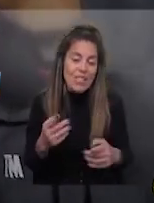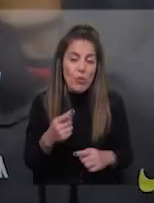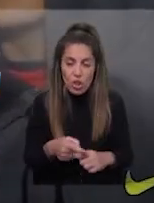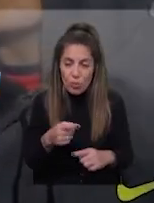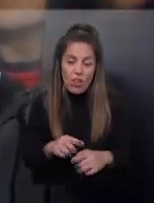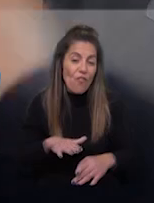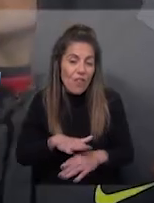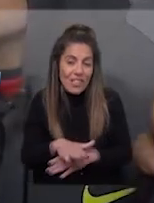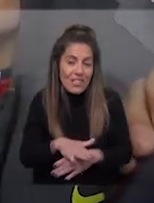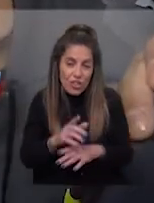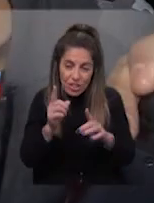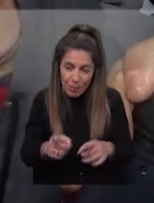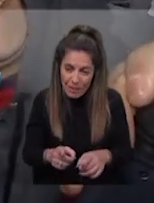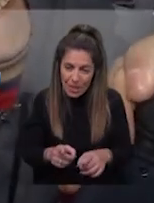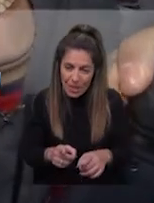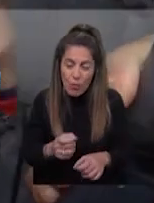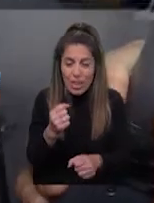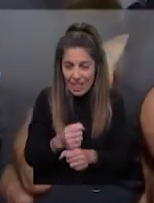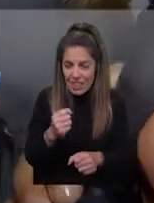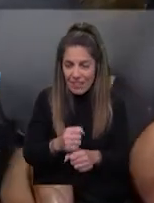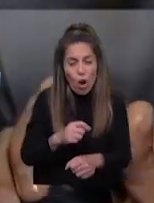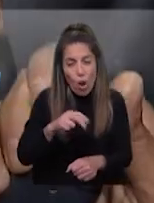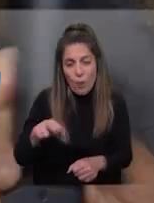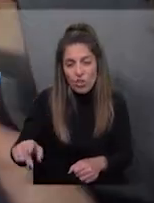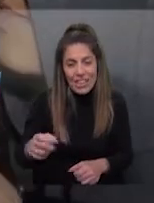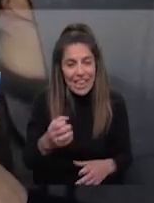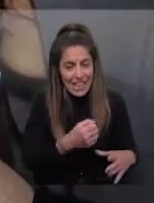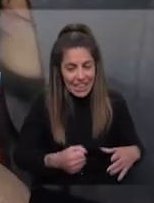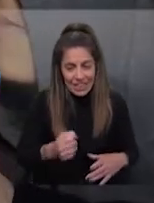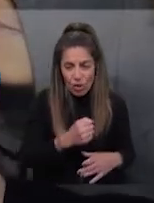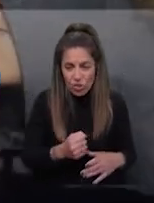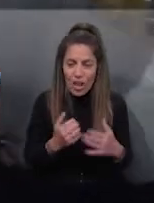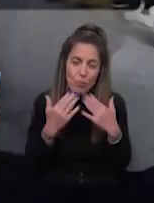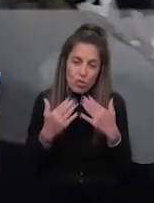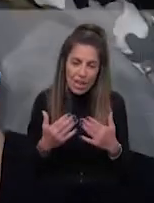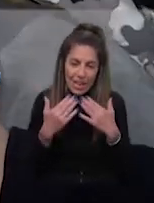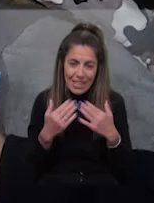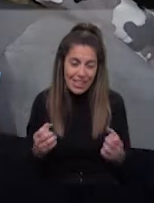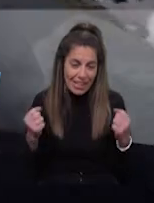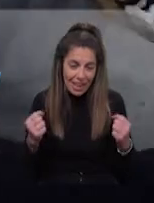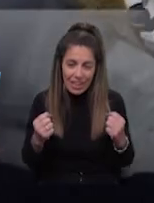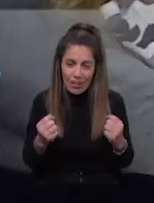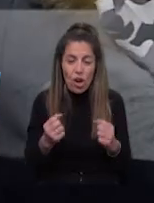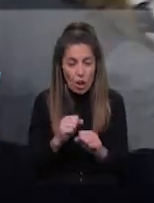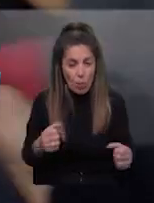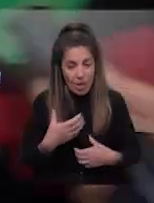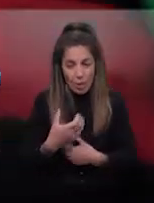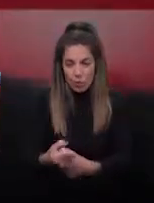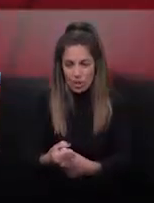bueno, felicitaciones también por el laburo y por sostener esta olla. Muy bien, muchas gracias y arriba a todos aquellos que puedan